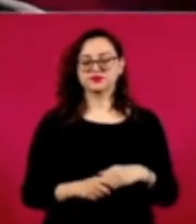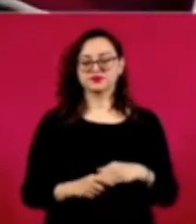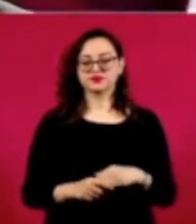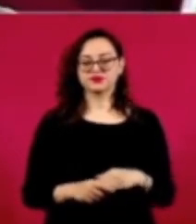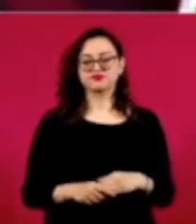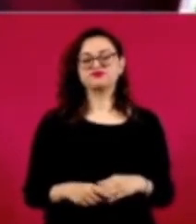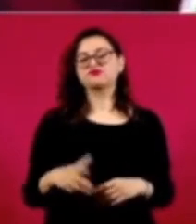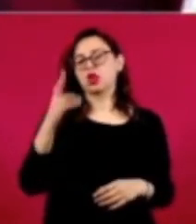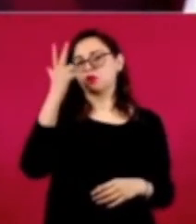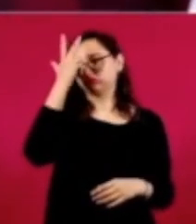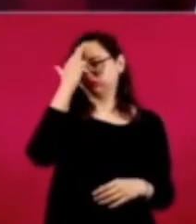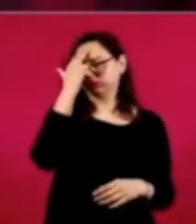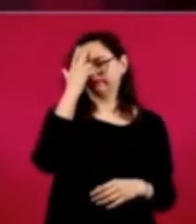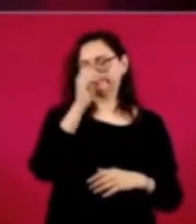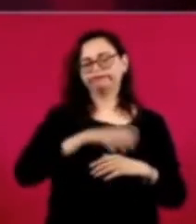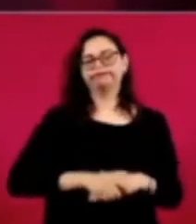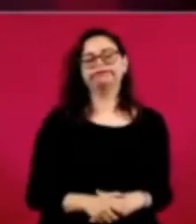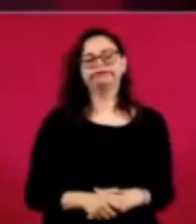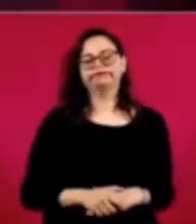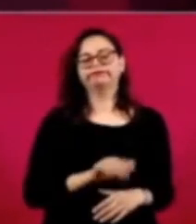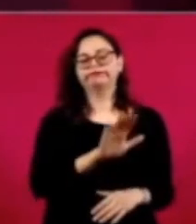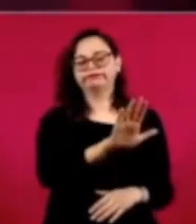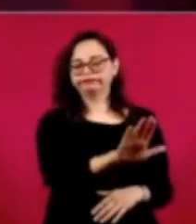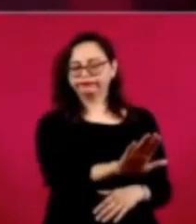te doy un consejo,